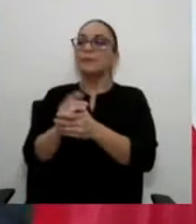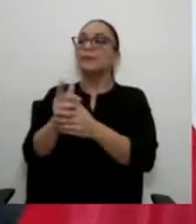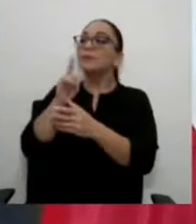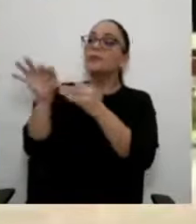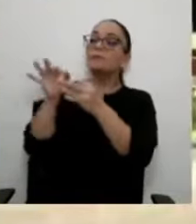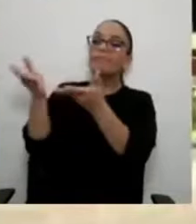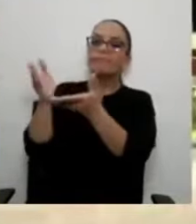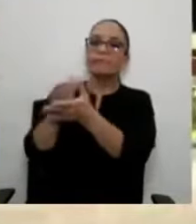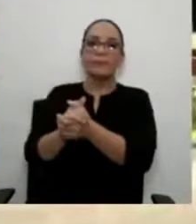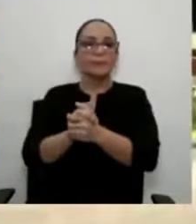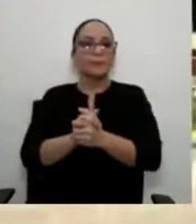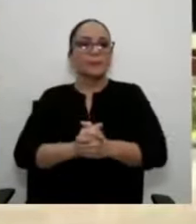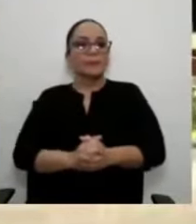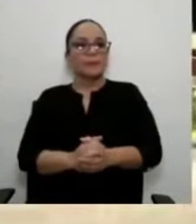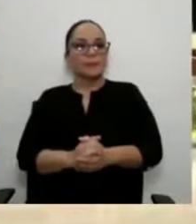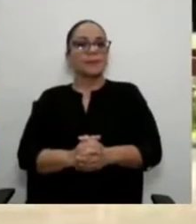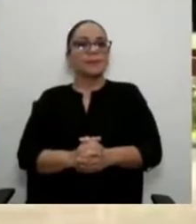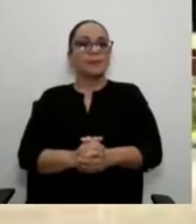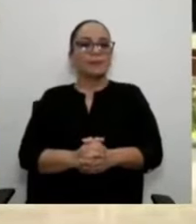quiera.